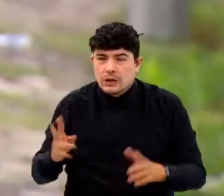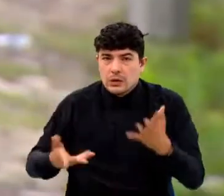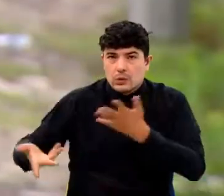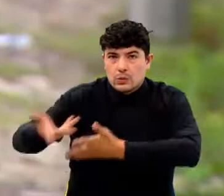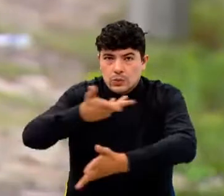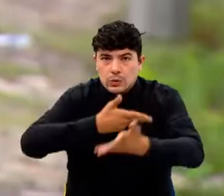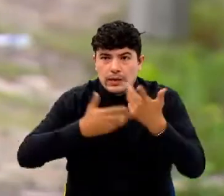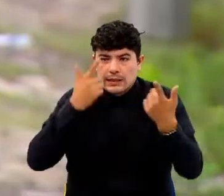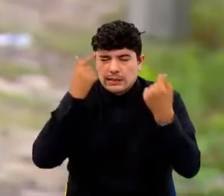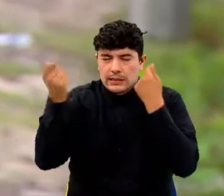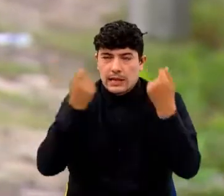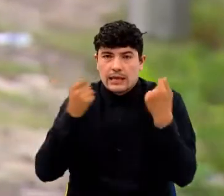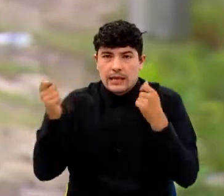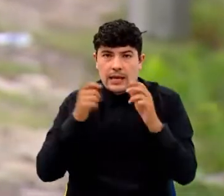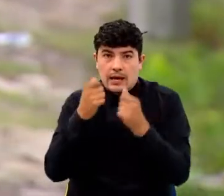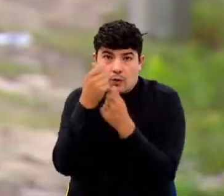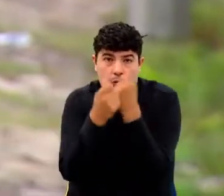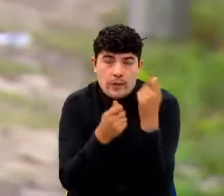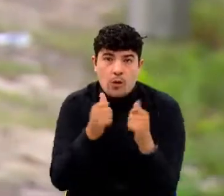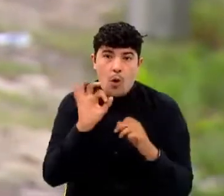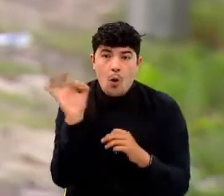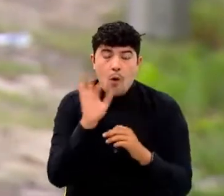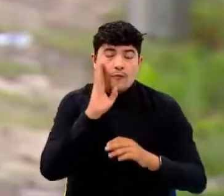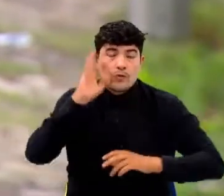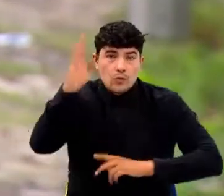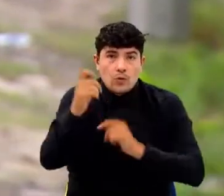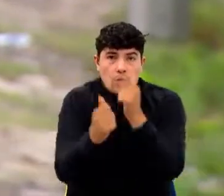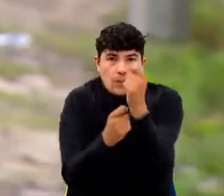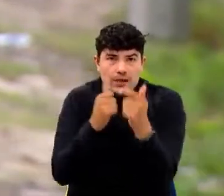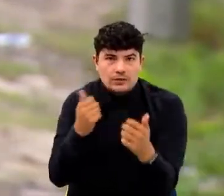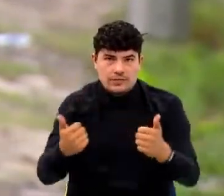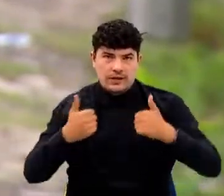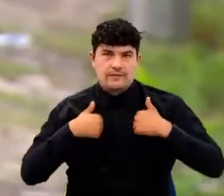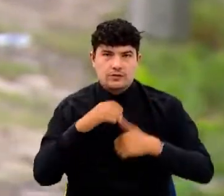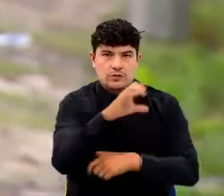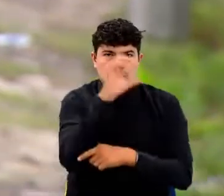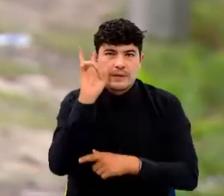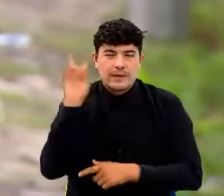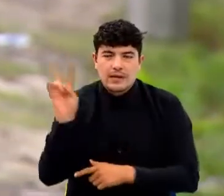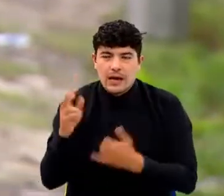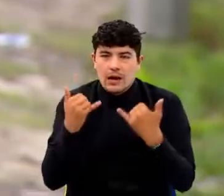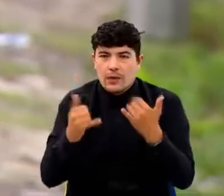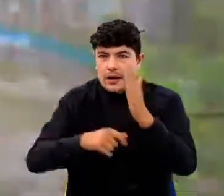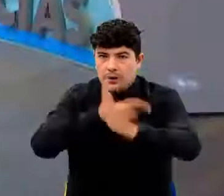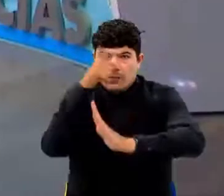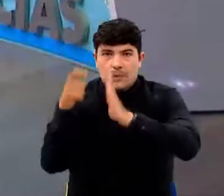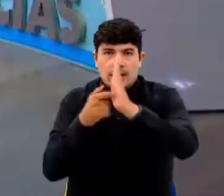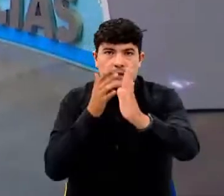establecer estrategias económicas y comerciales para los dos países. Pues bien, por ahora esa es toda la